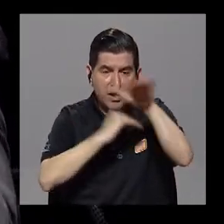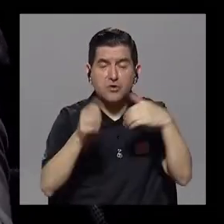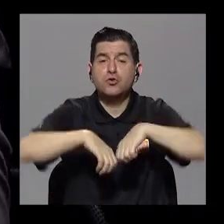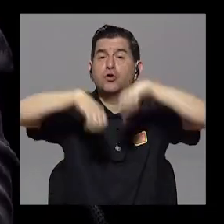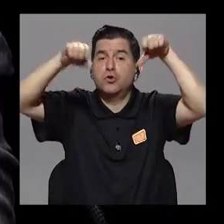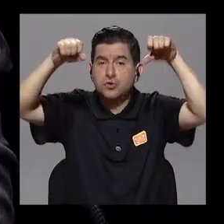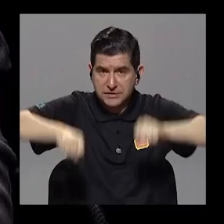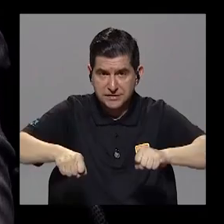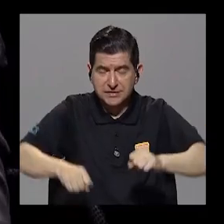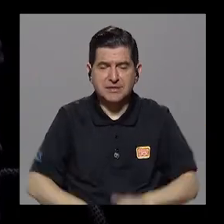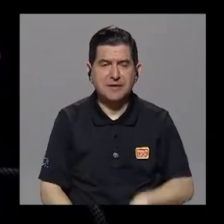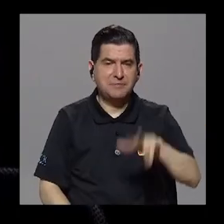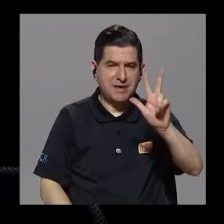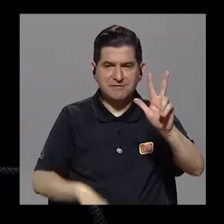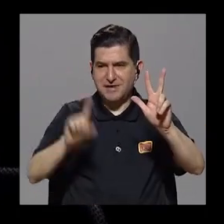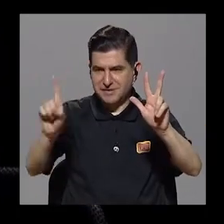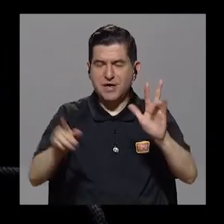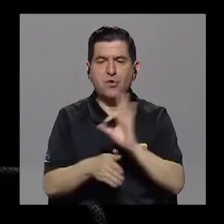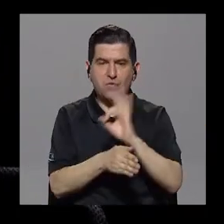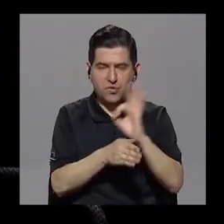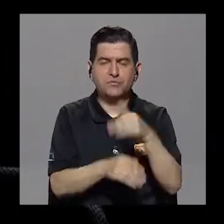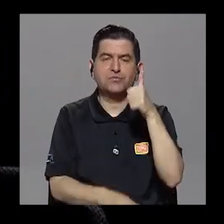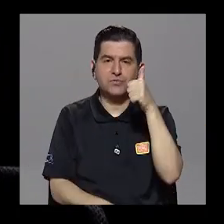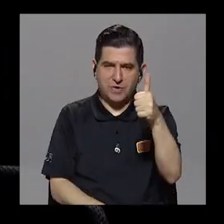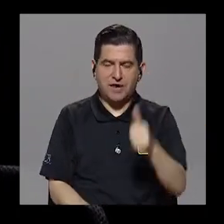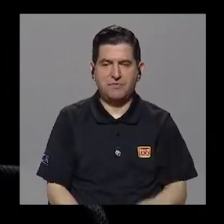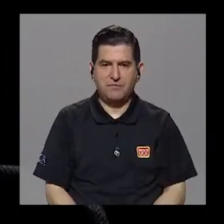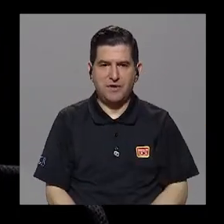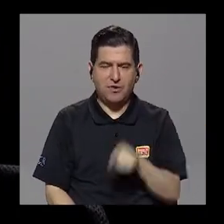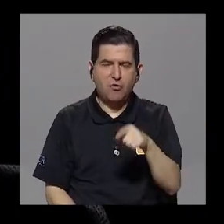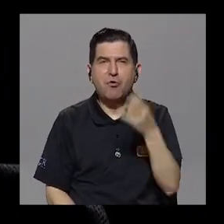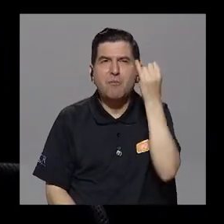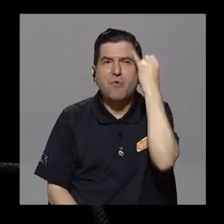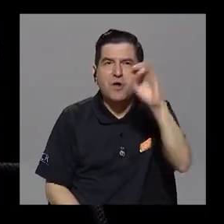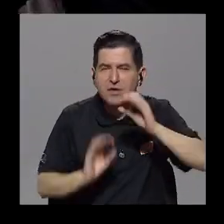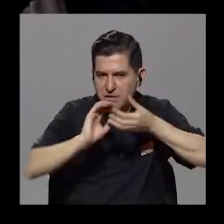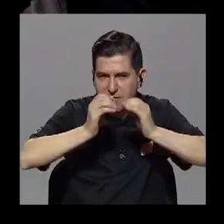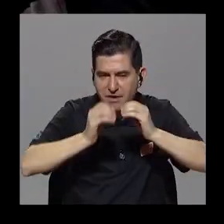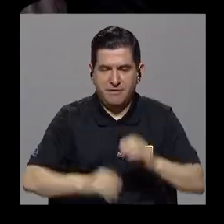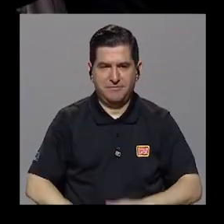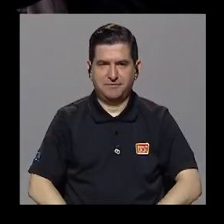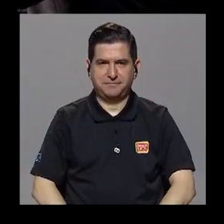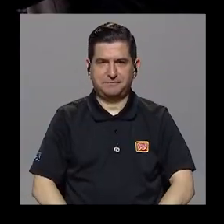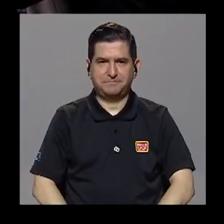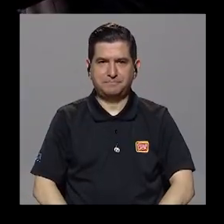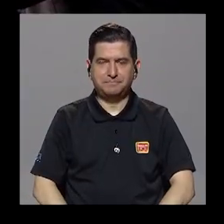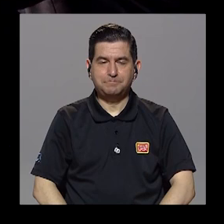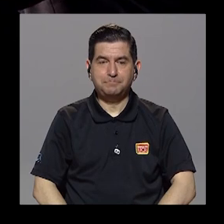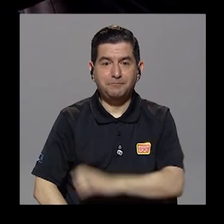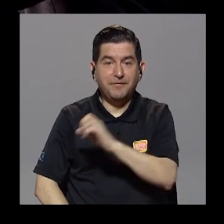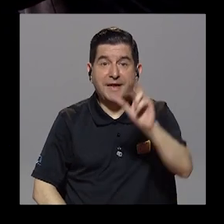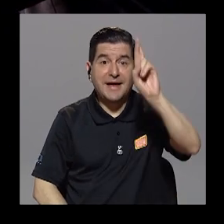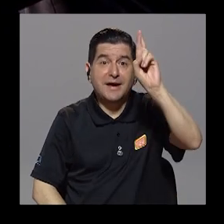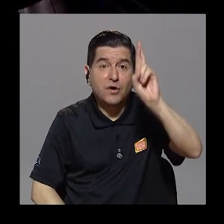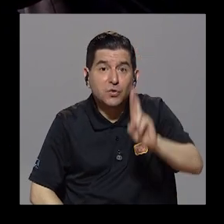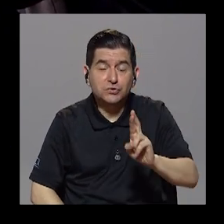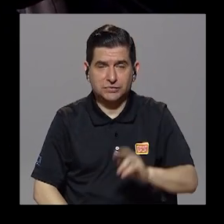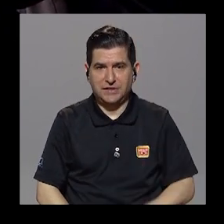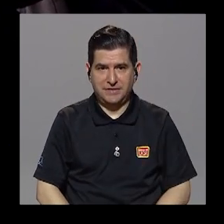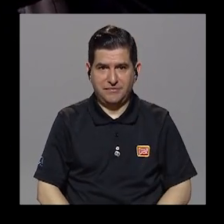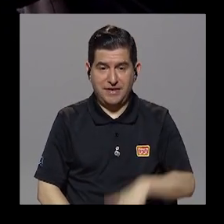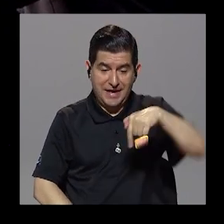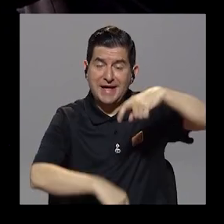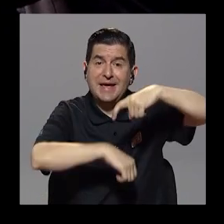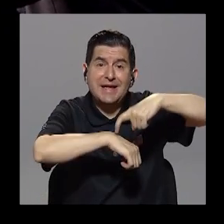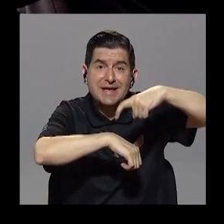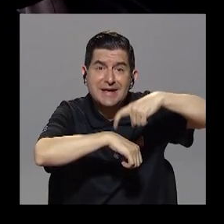de todo el sistema, el 3 a 1 funciona bastante bien como aproximación. Entonces, uh-huh. Ahora sí, en Costa Rica,